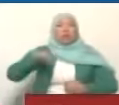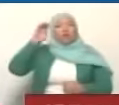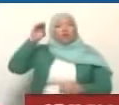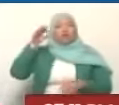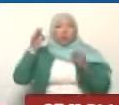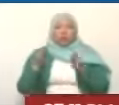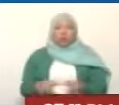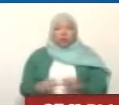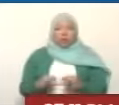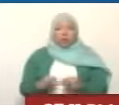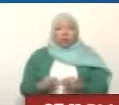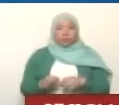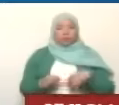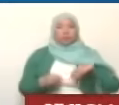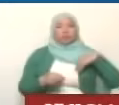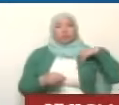verdad.